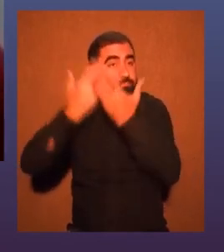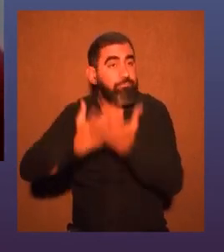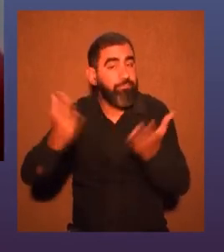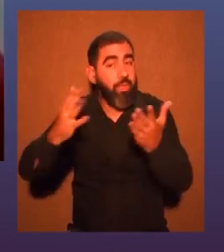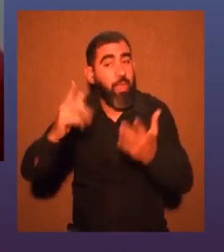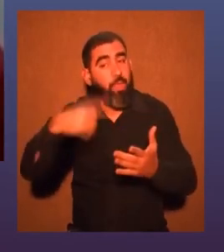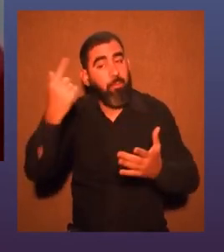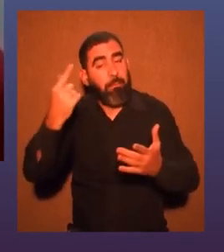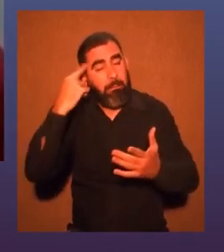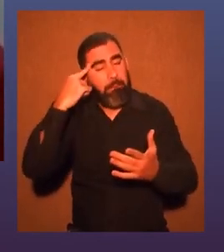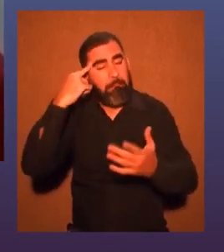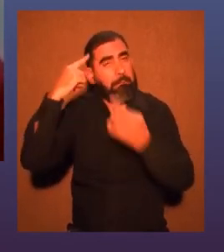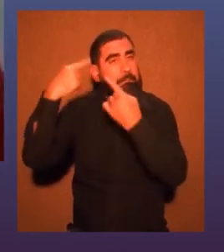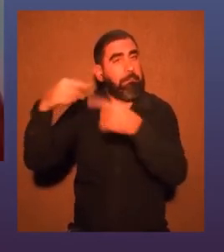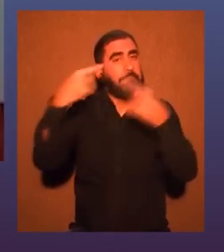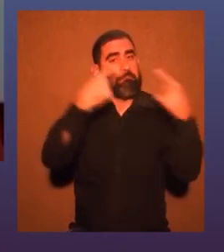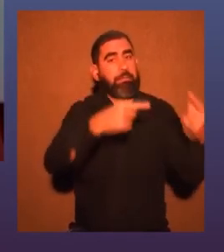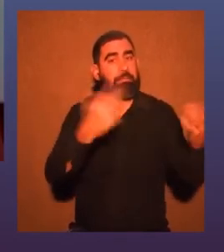después,